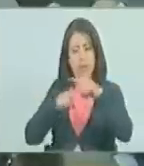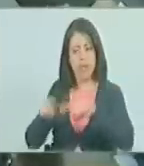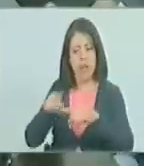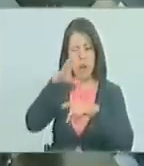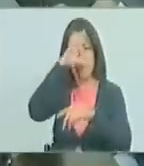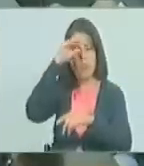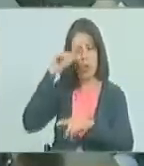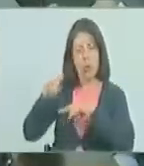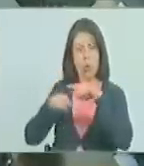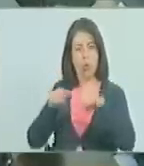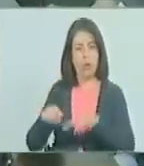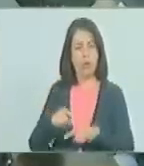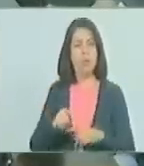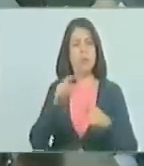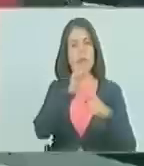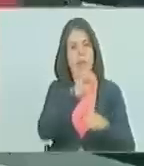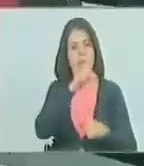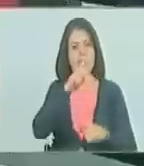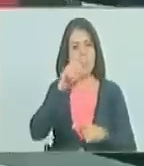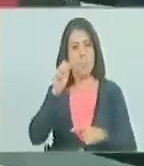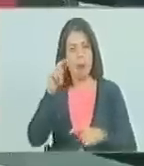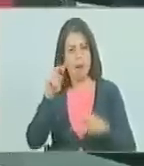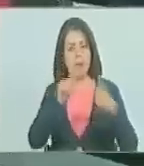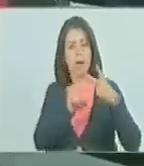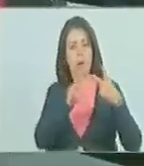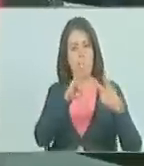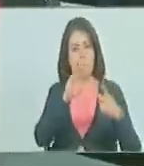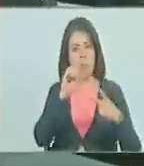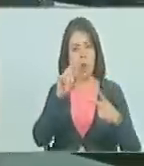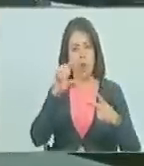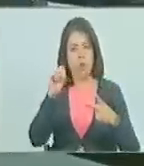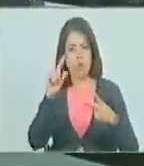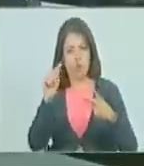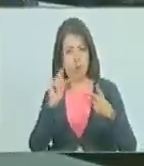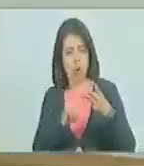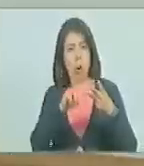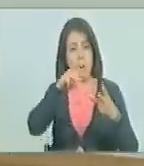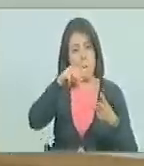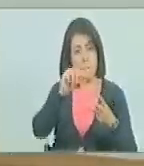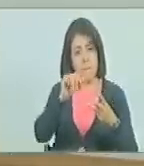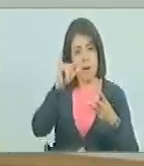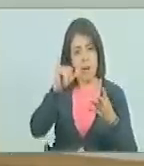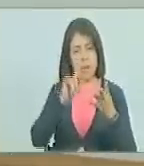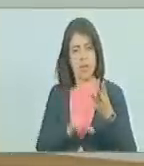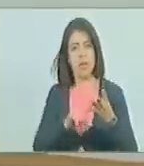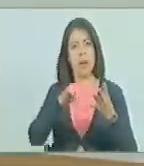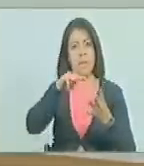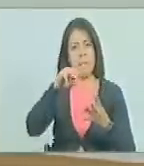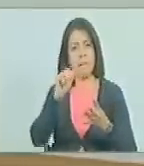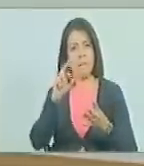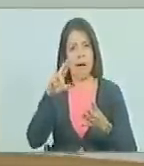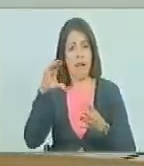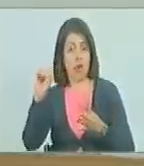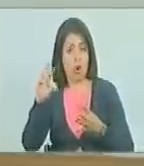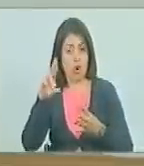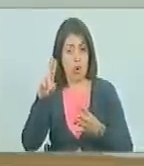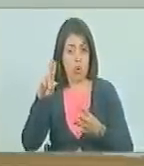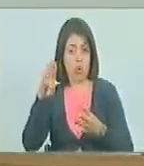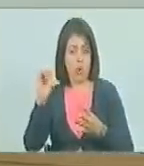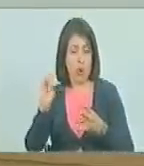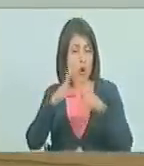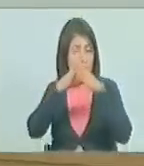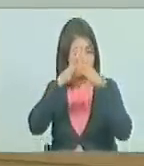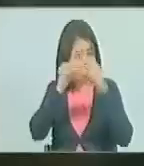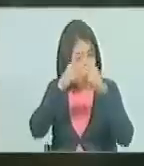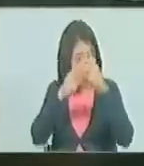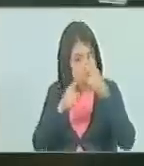Trump, de Spears, de Bolton, de Story, de Mike Pence, de Marco Rubio. Tiene